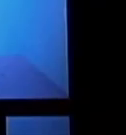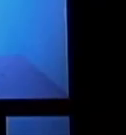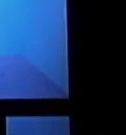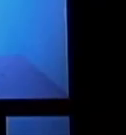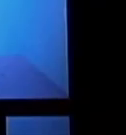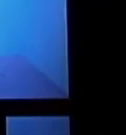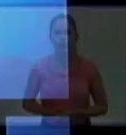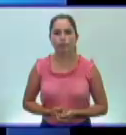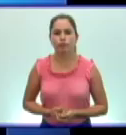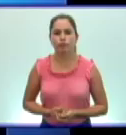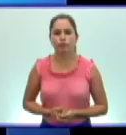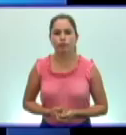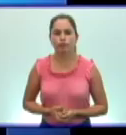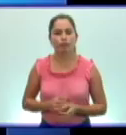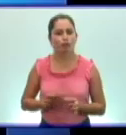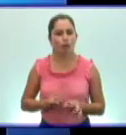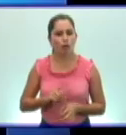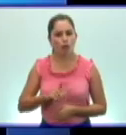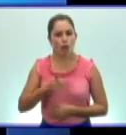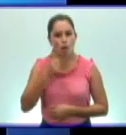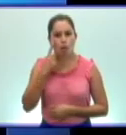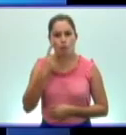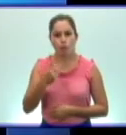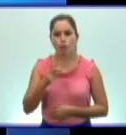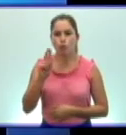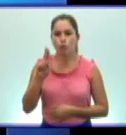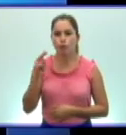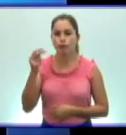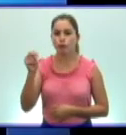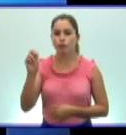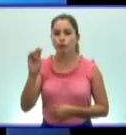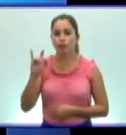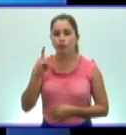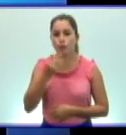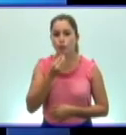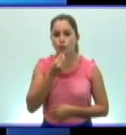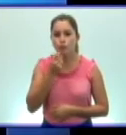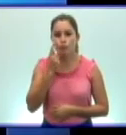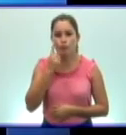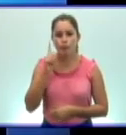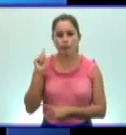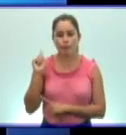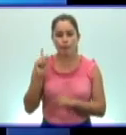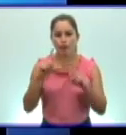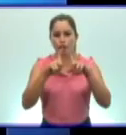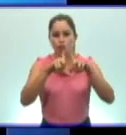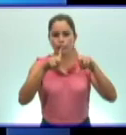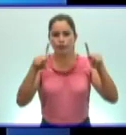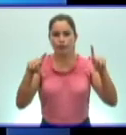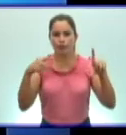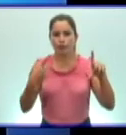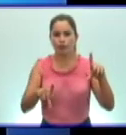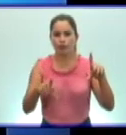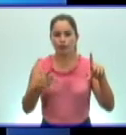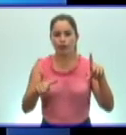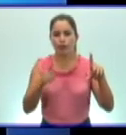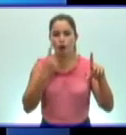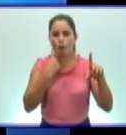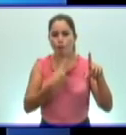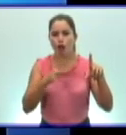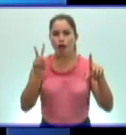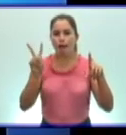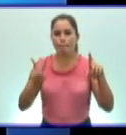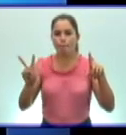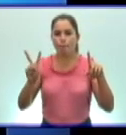Como habíamos valorado en cuanto a las unidades, como ustedes pueden observar en el texto de este ejercicio, aparece el volumen